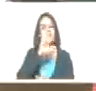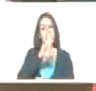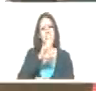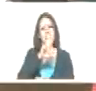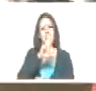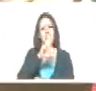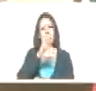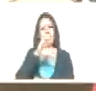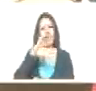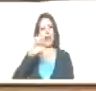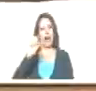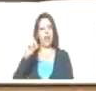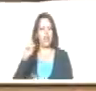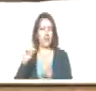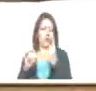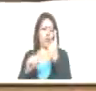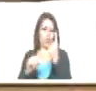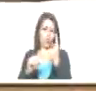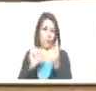uno solo.